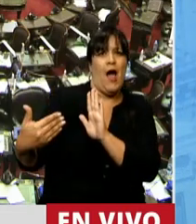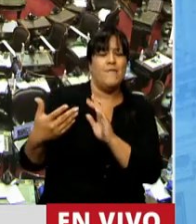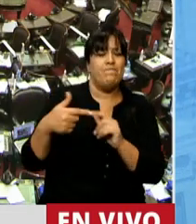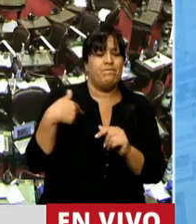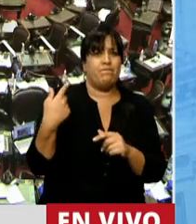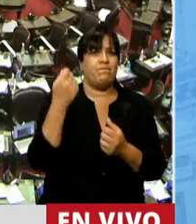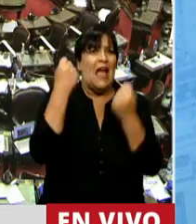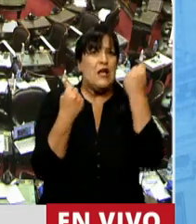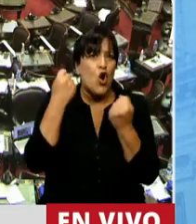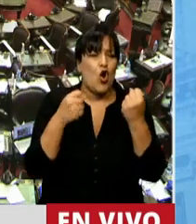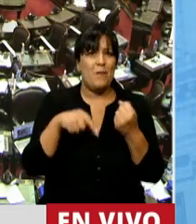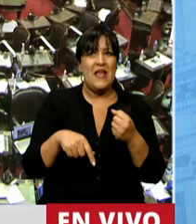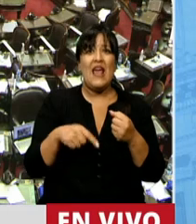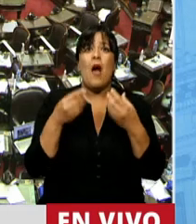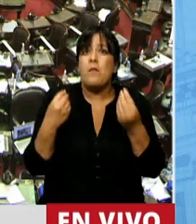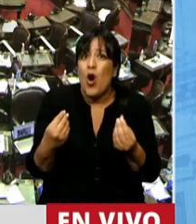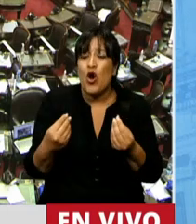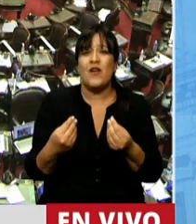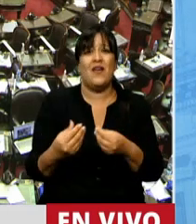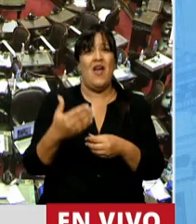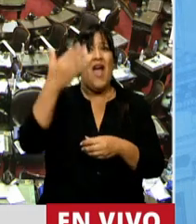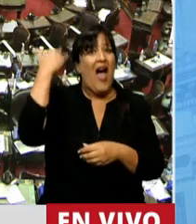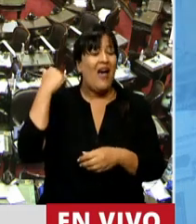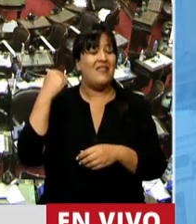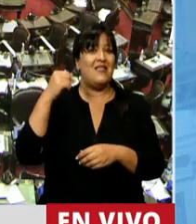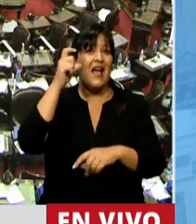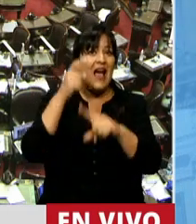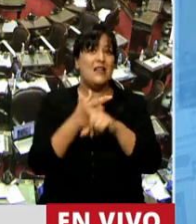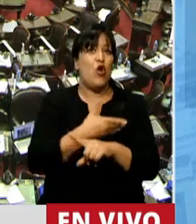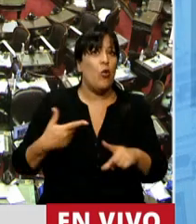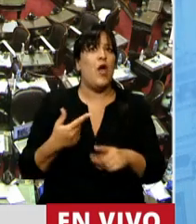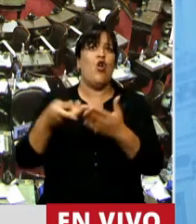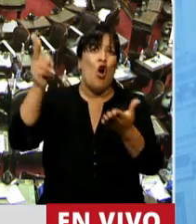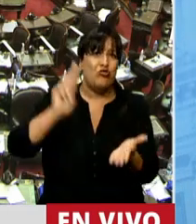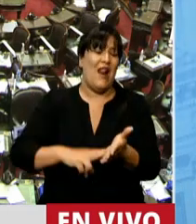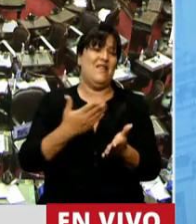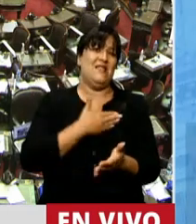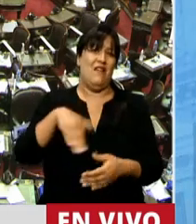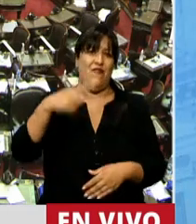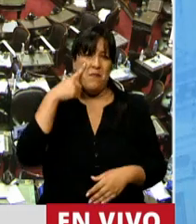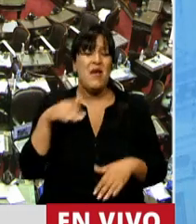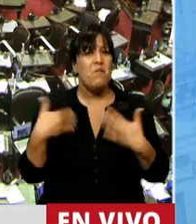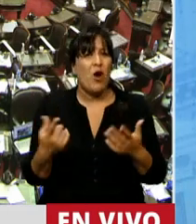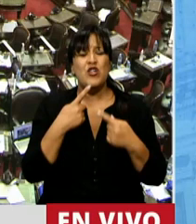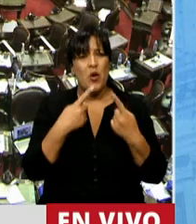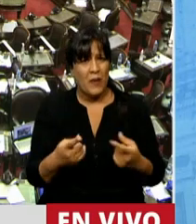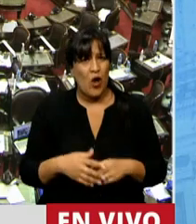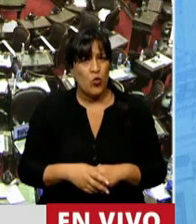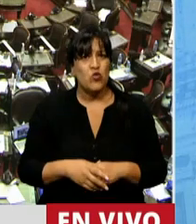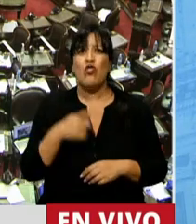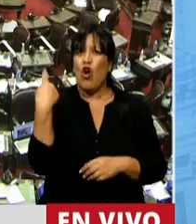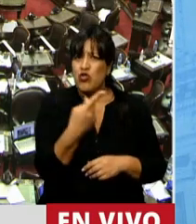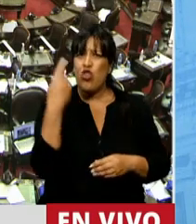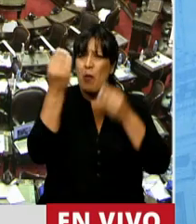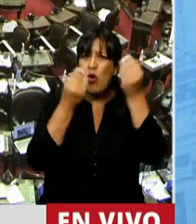de recetas ruinosas, fue porque el anterior gobierno volvió a meter al FMI en el país. Por eso me pregunto, si está la